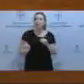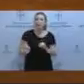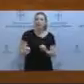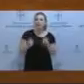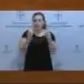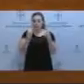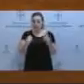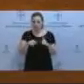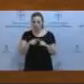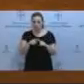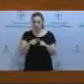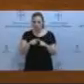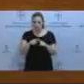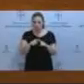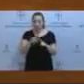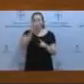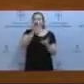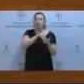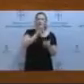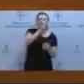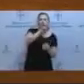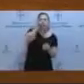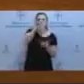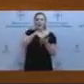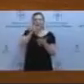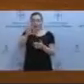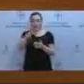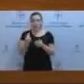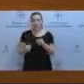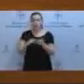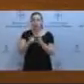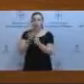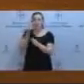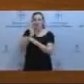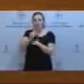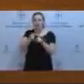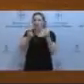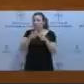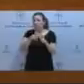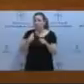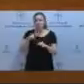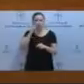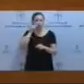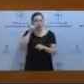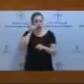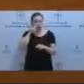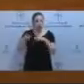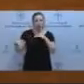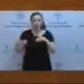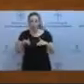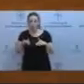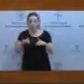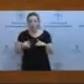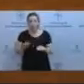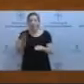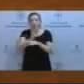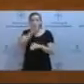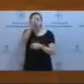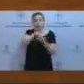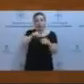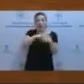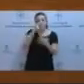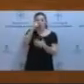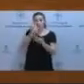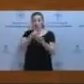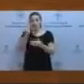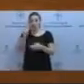plan. El Prestra 2013-2015. Presentamos el plan en un sector tan dinámico como el turismo. Presentamos el plan. Que claro, no le llaman 2016-2020, le llaman Turismo